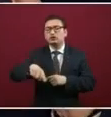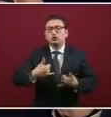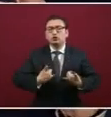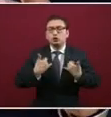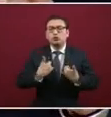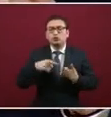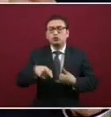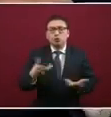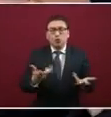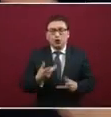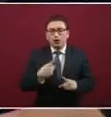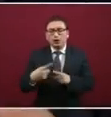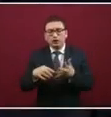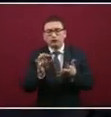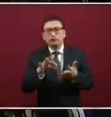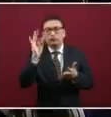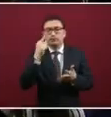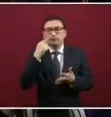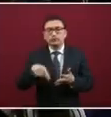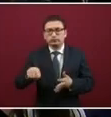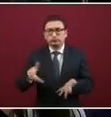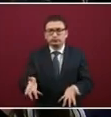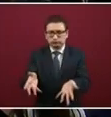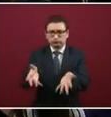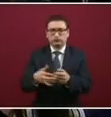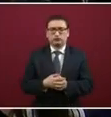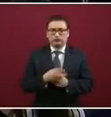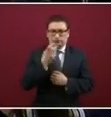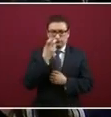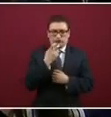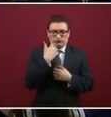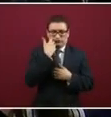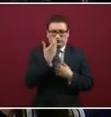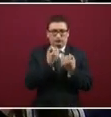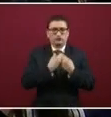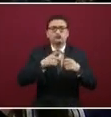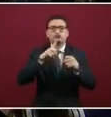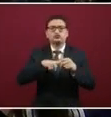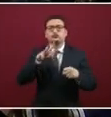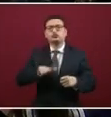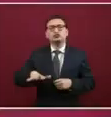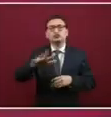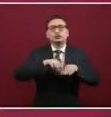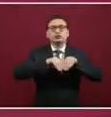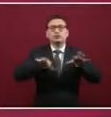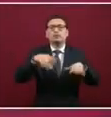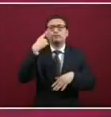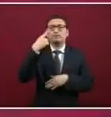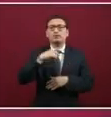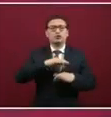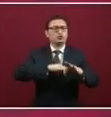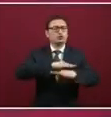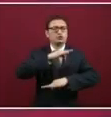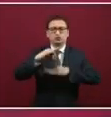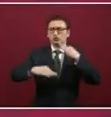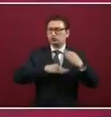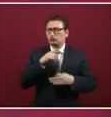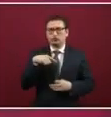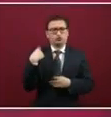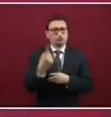plan, pero que lo socialicemos, es decir, que todos